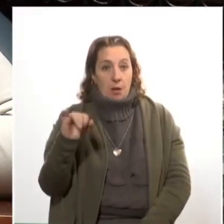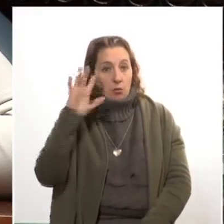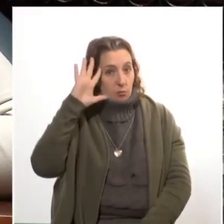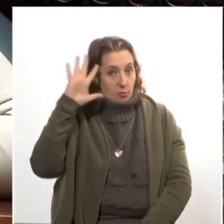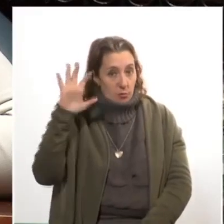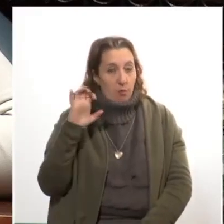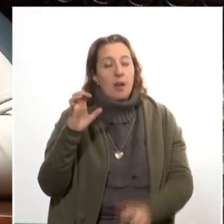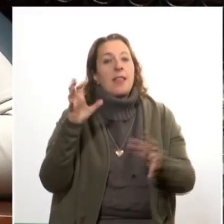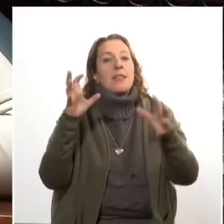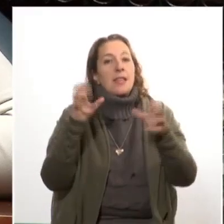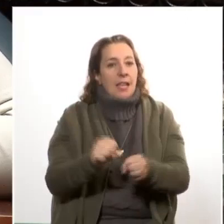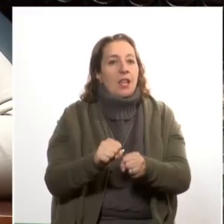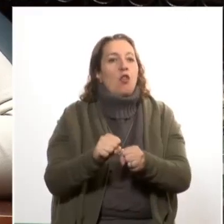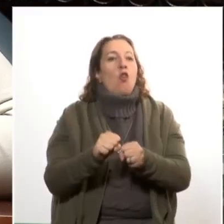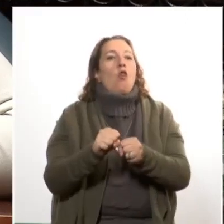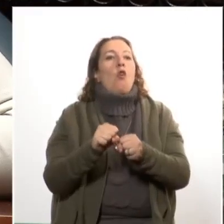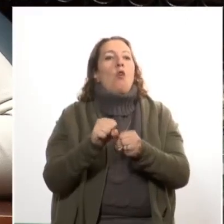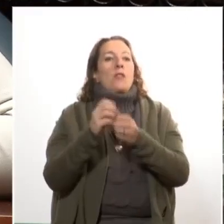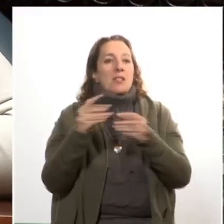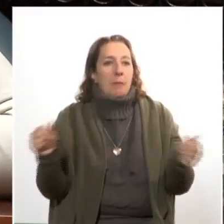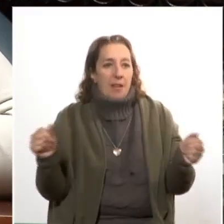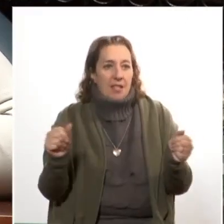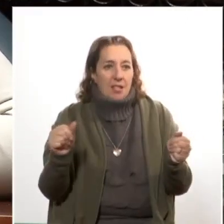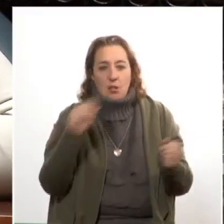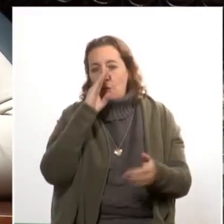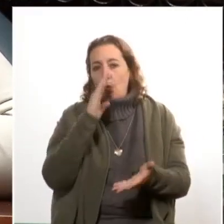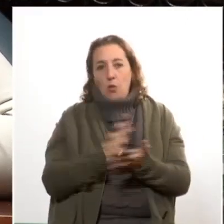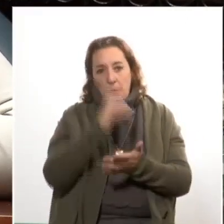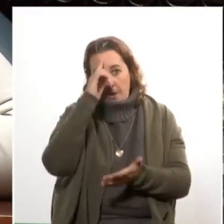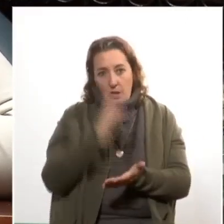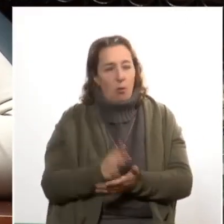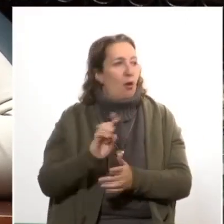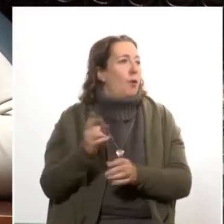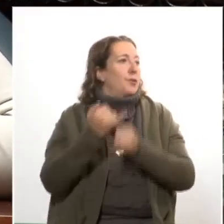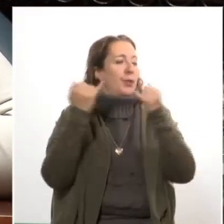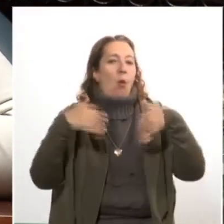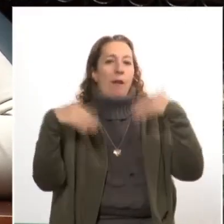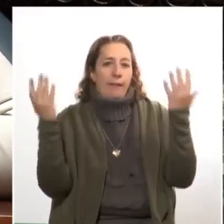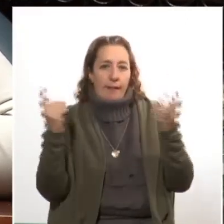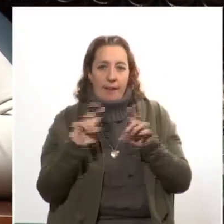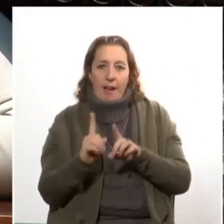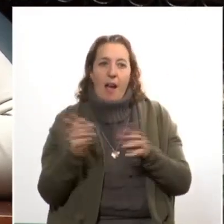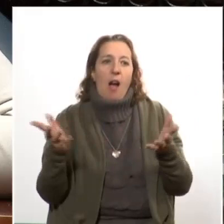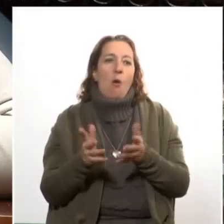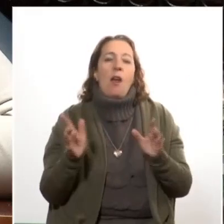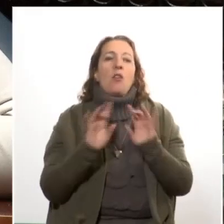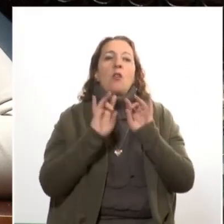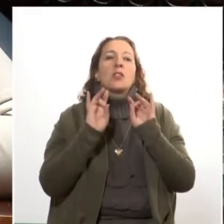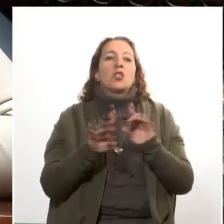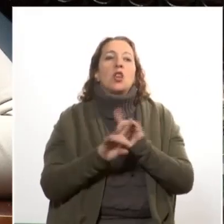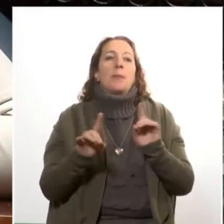detenidos desaparecidos por la última dictadura, no es un día cualquiera, dice Matilde. Dejó de ser exclusivamente un día